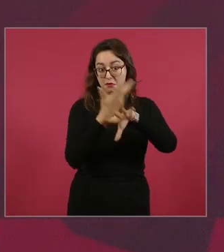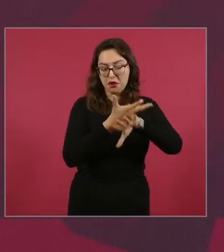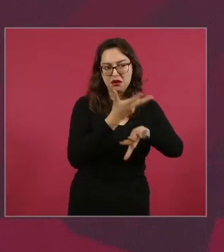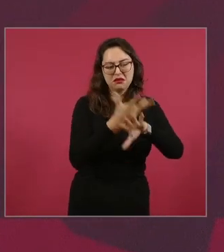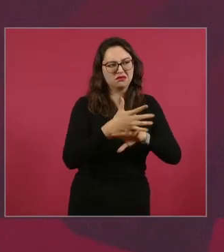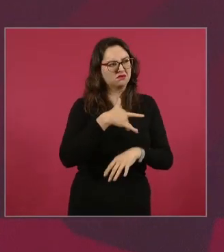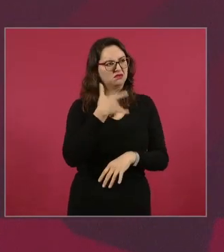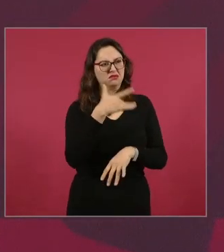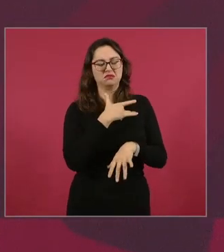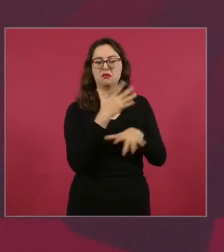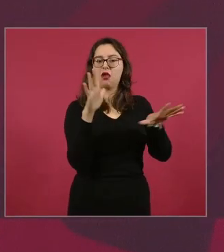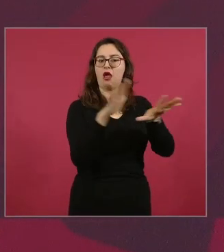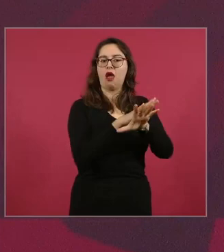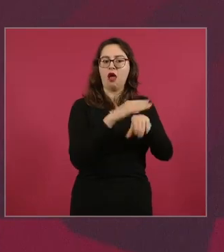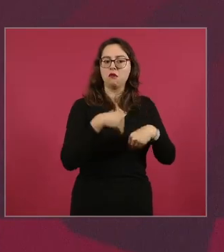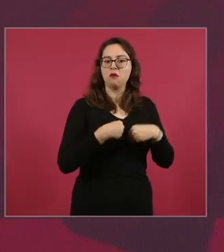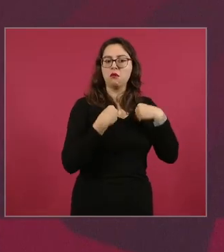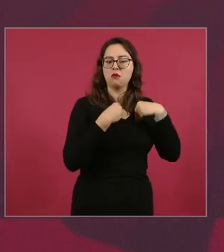estadounidenses?